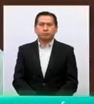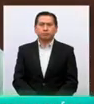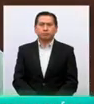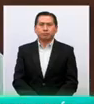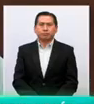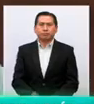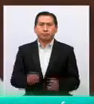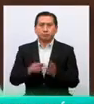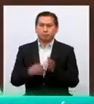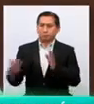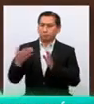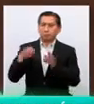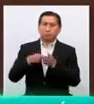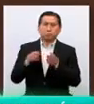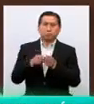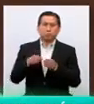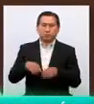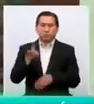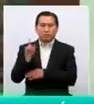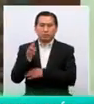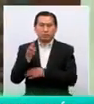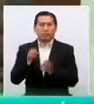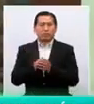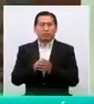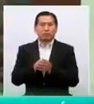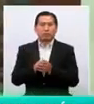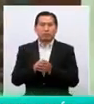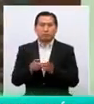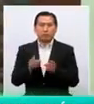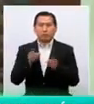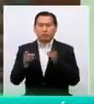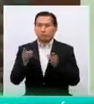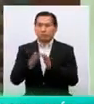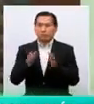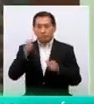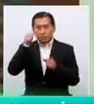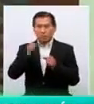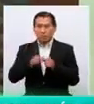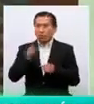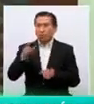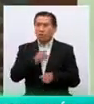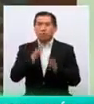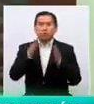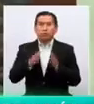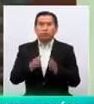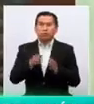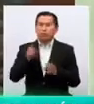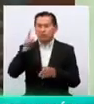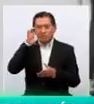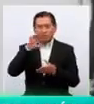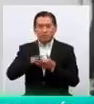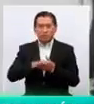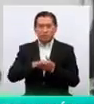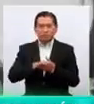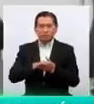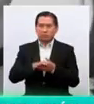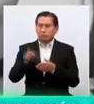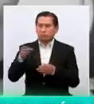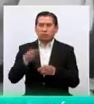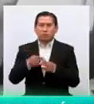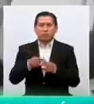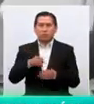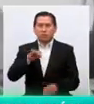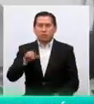Ante este intento de amedrentamiento al canal Bolivia TV, la gerencia general recuerda al diputado de la Alianza Creemos, José Carlos